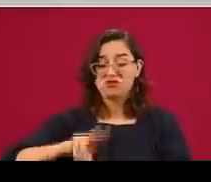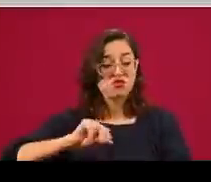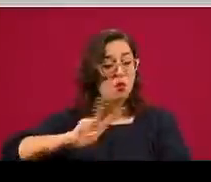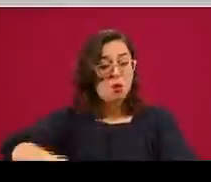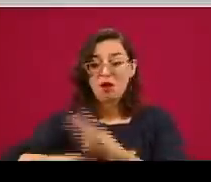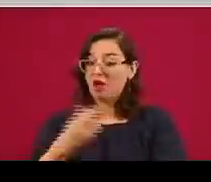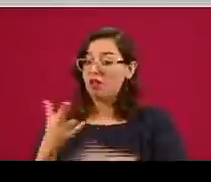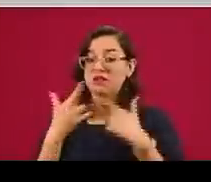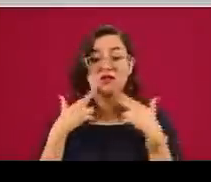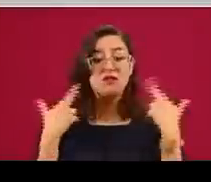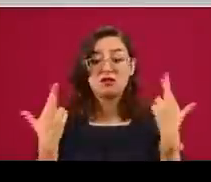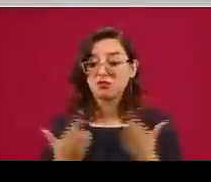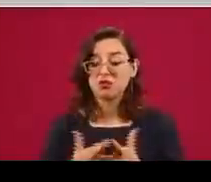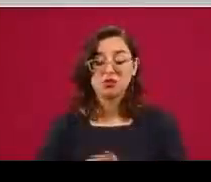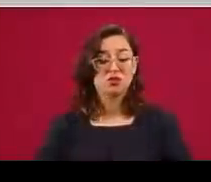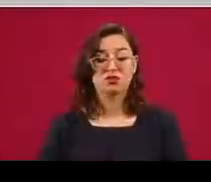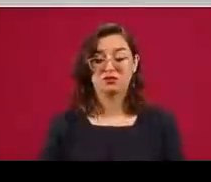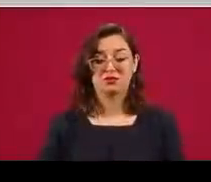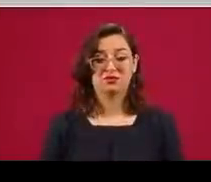No quiero